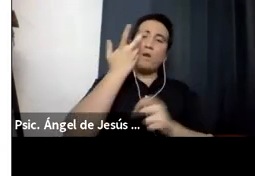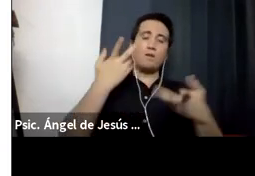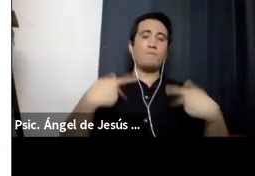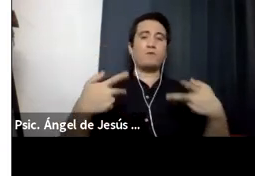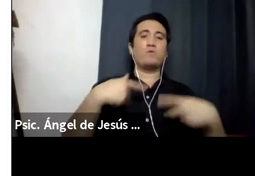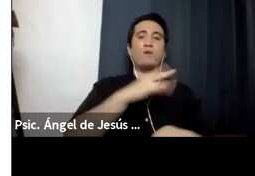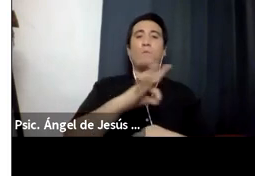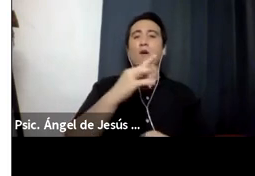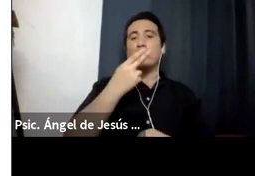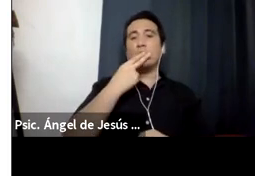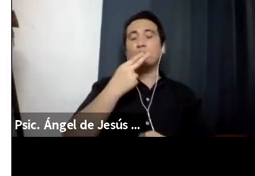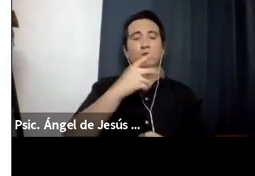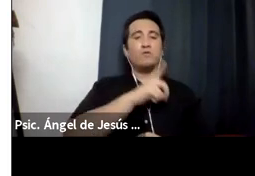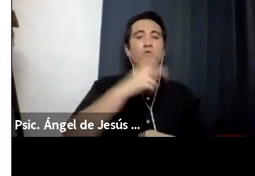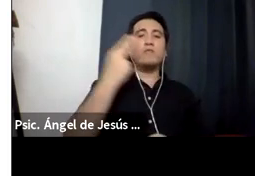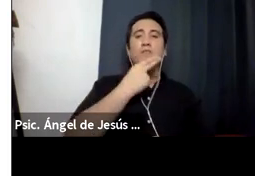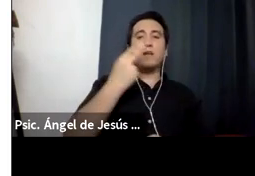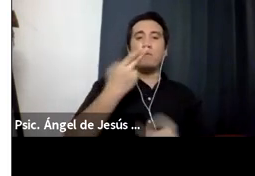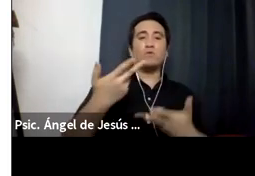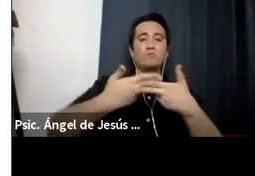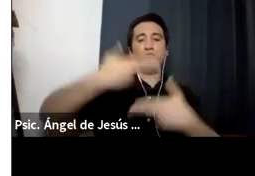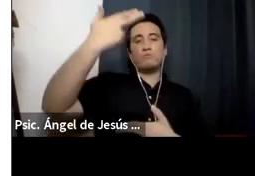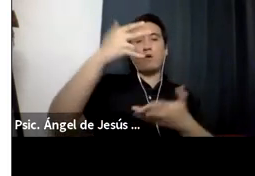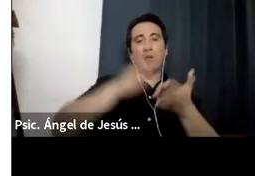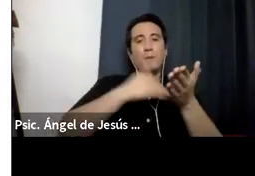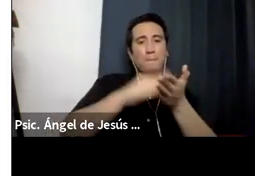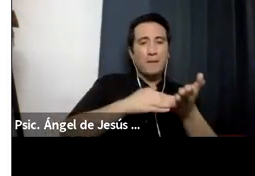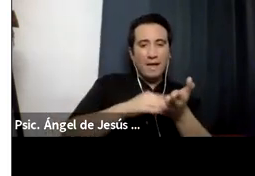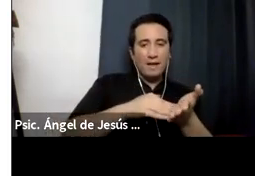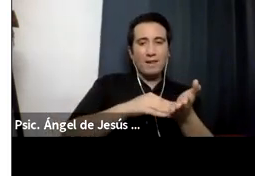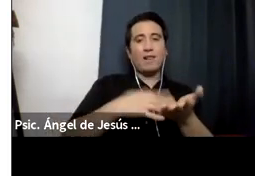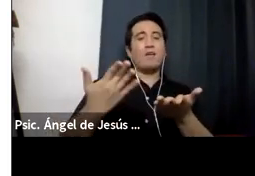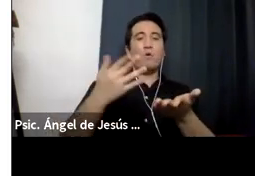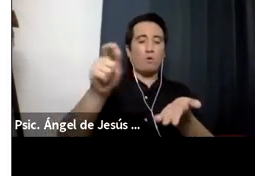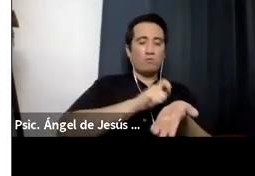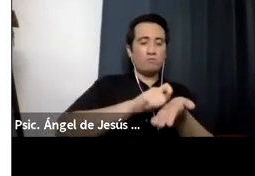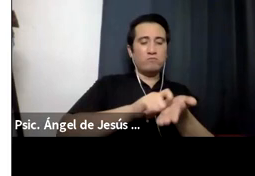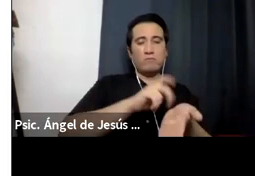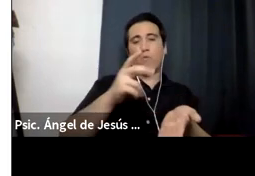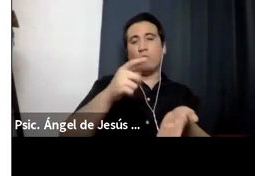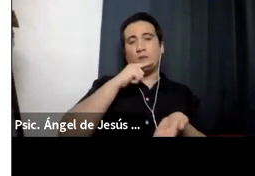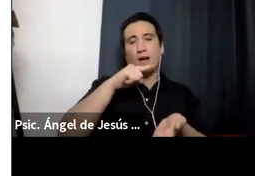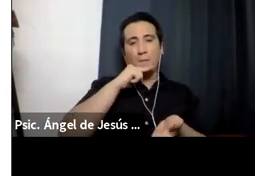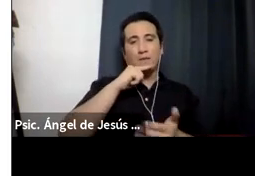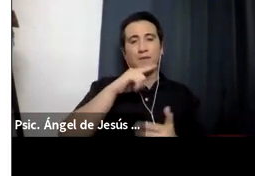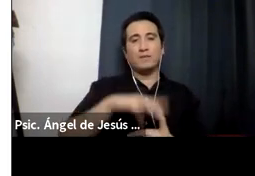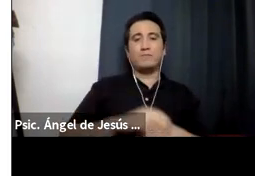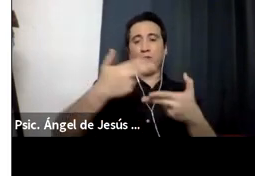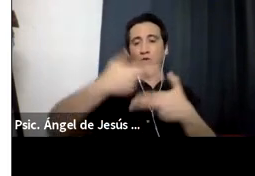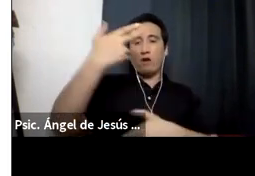utilizar, solo necesitamos una hoja de papel y una crayola o un lápiz, que es en una hoja, ¿no?